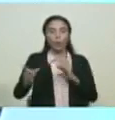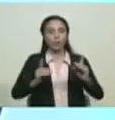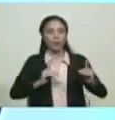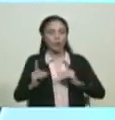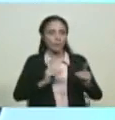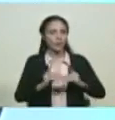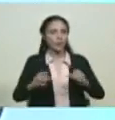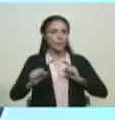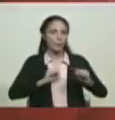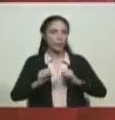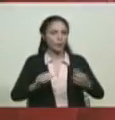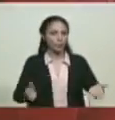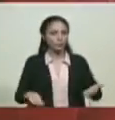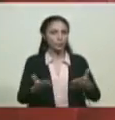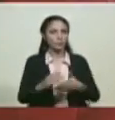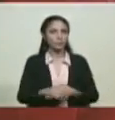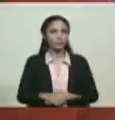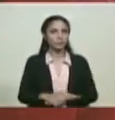de movimiento